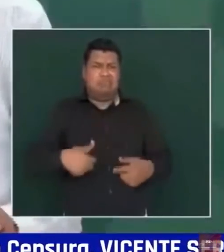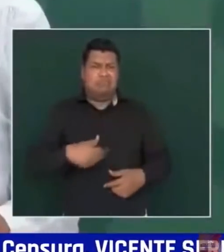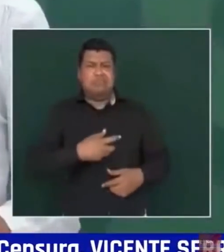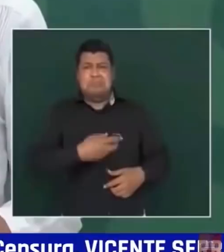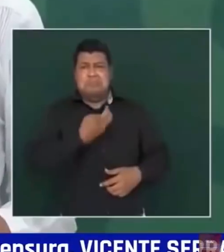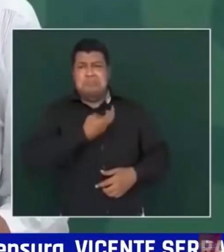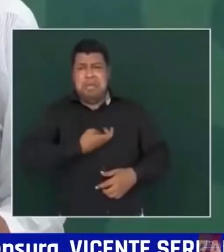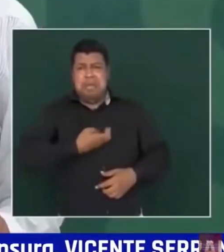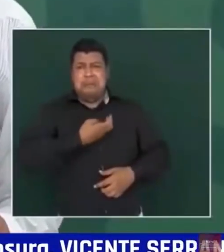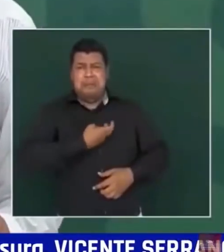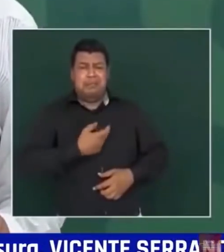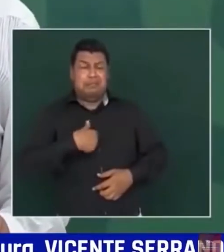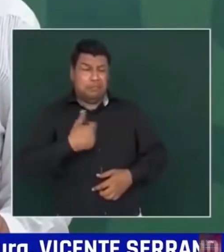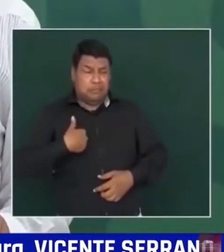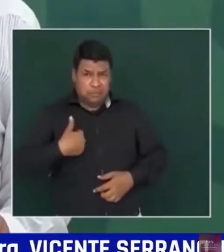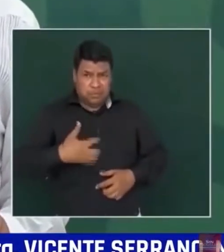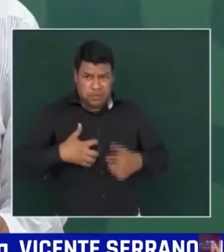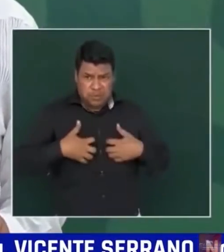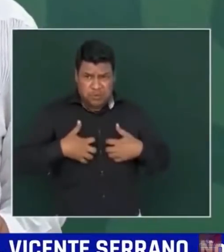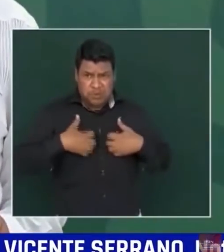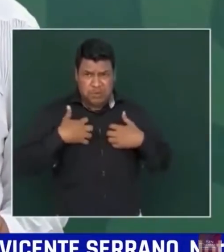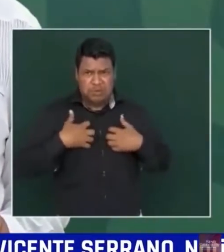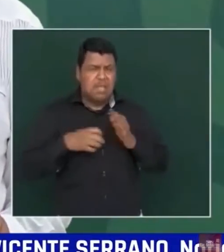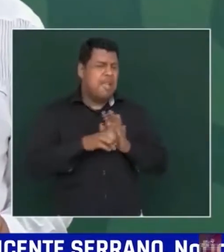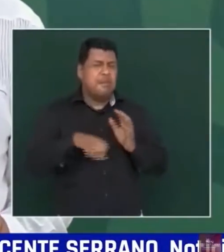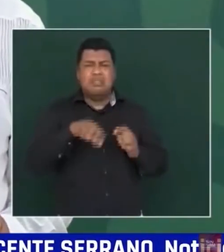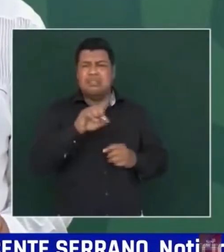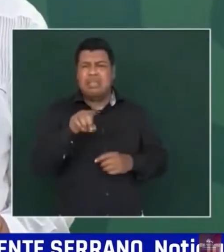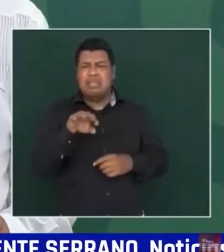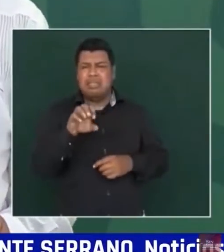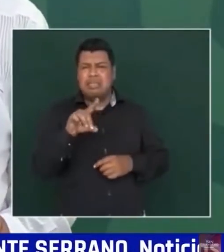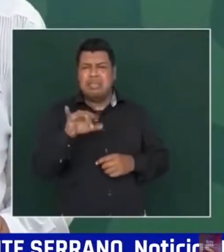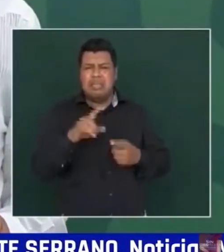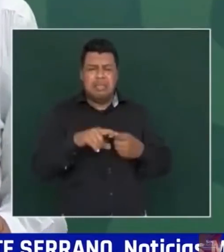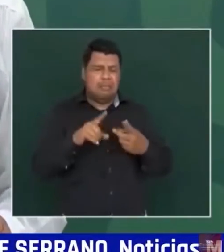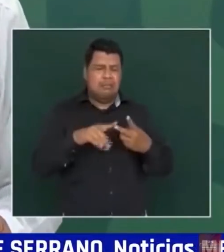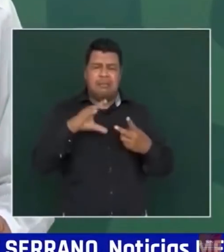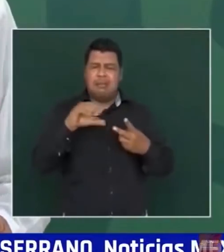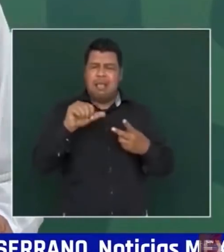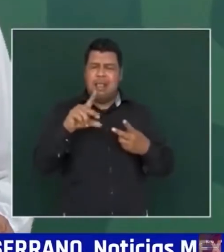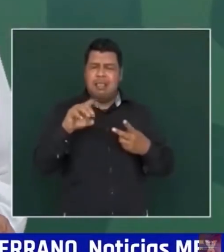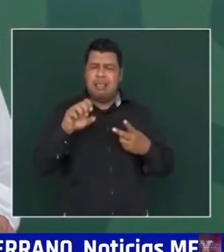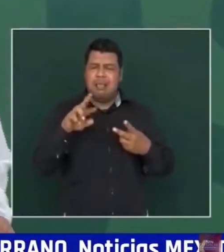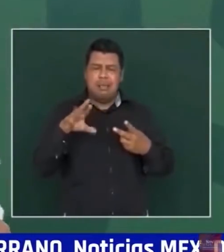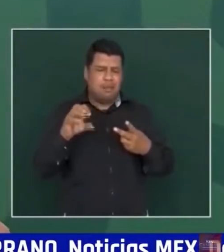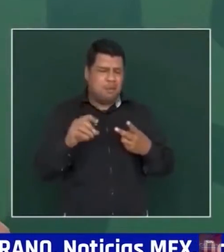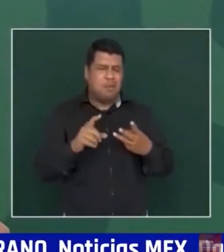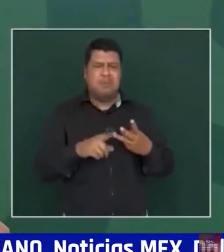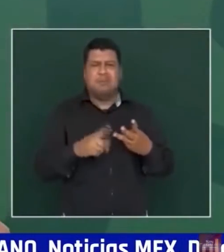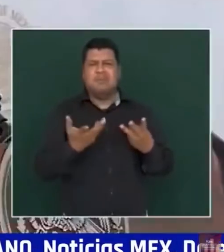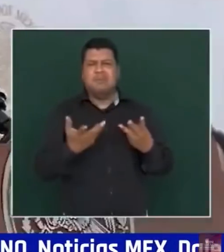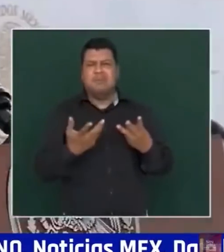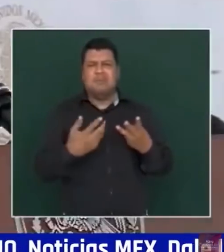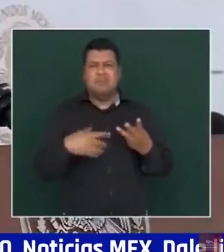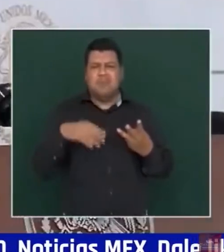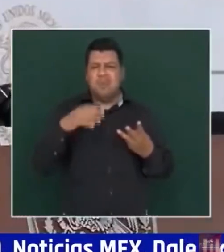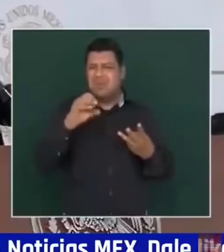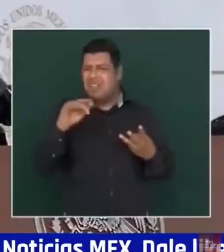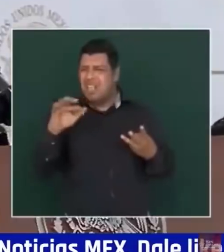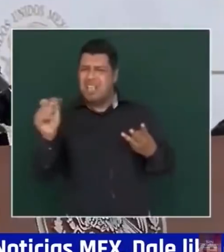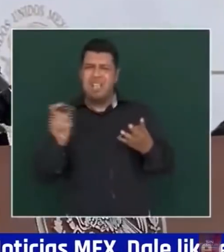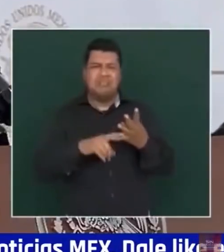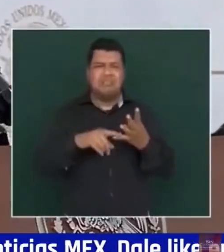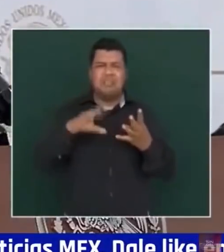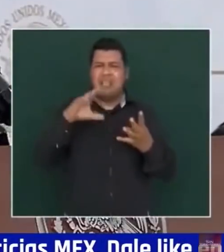de que gente como Zedillo o Calderón o Krause o